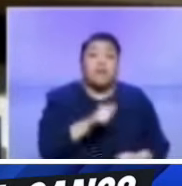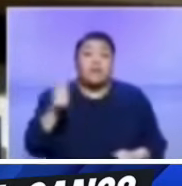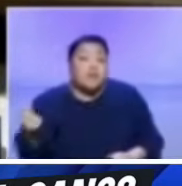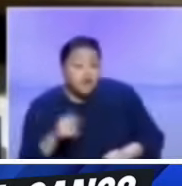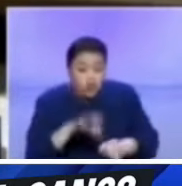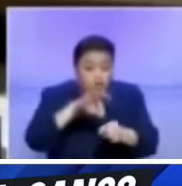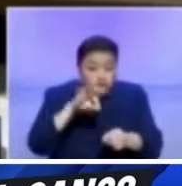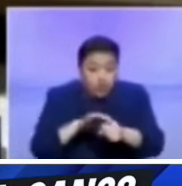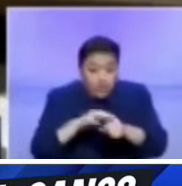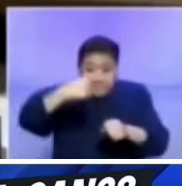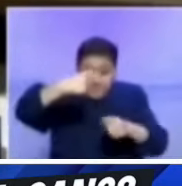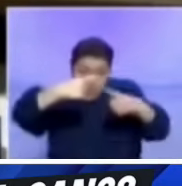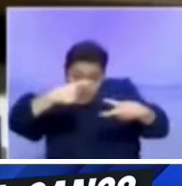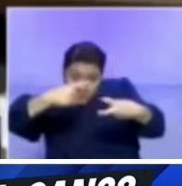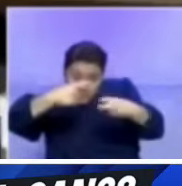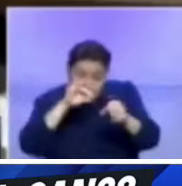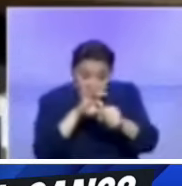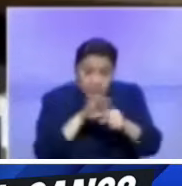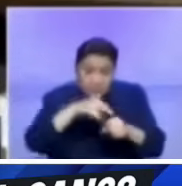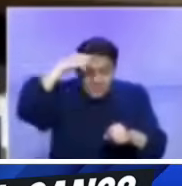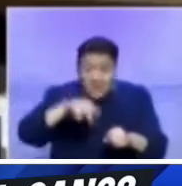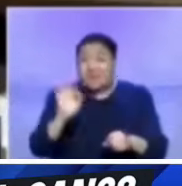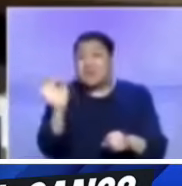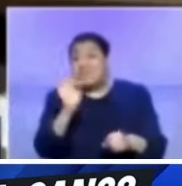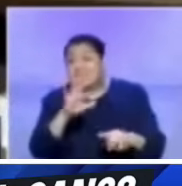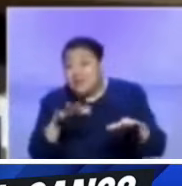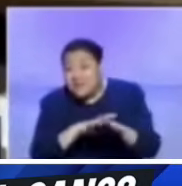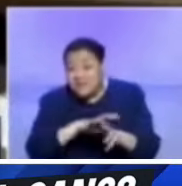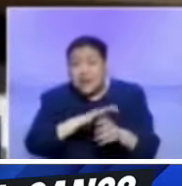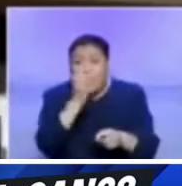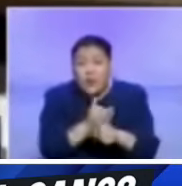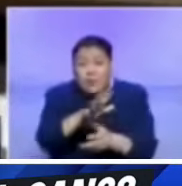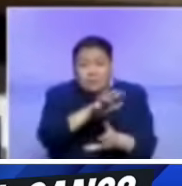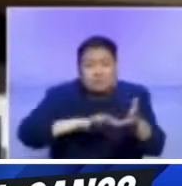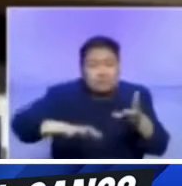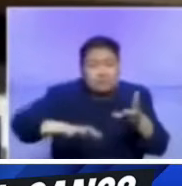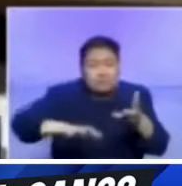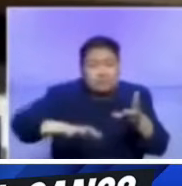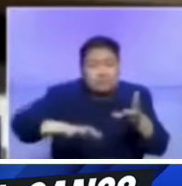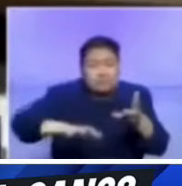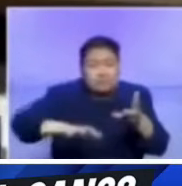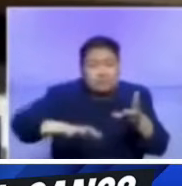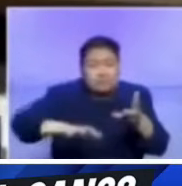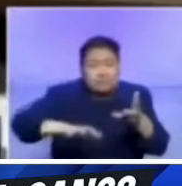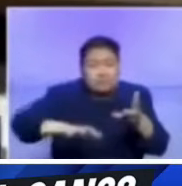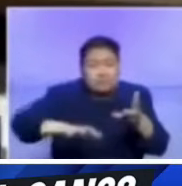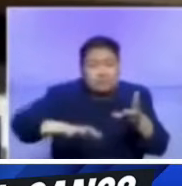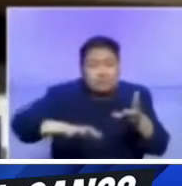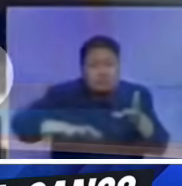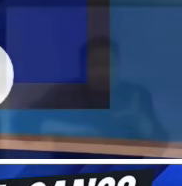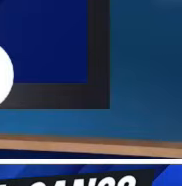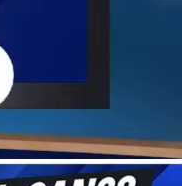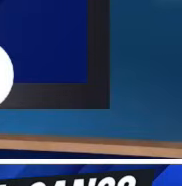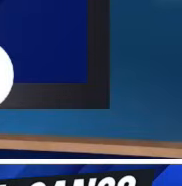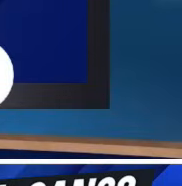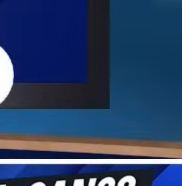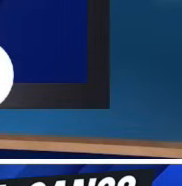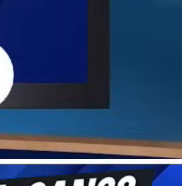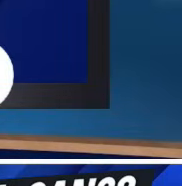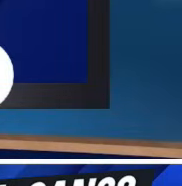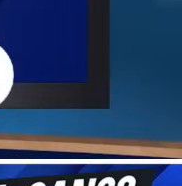el desenlace del resultado de la jornada, la estabilidad política del país estaría hoy más polarizada. ¿Cómo la